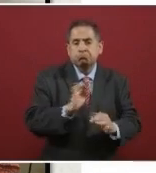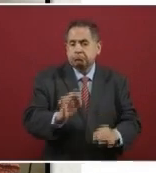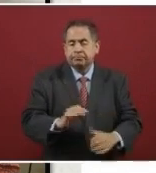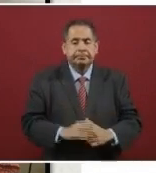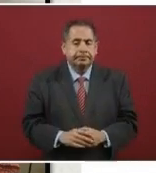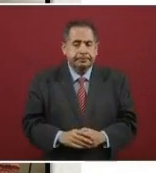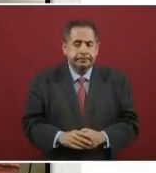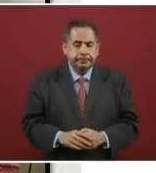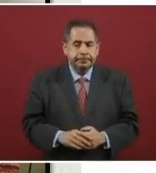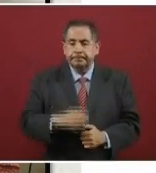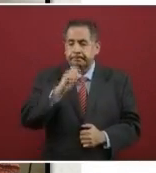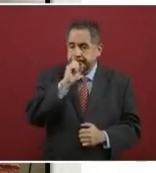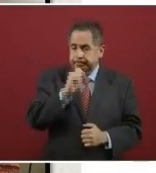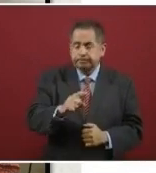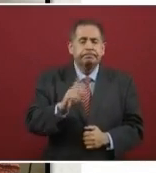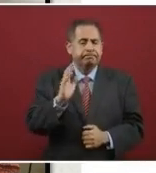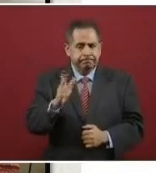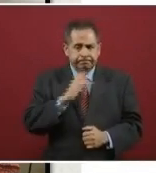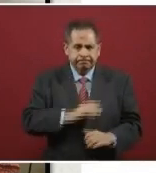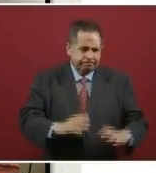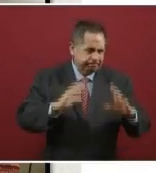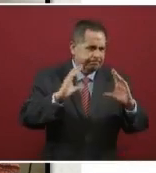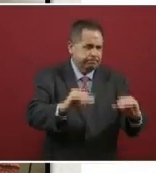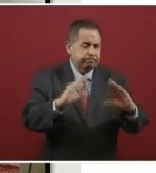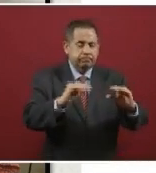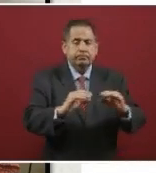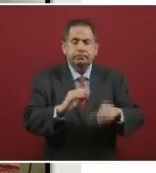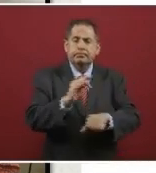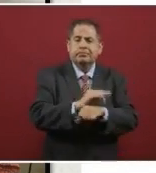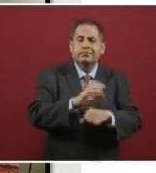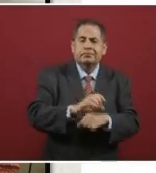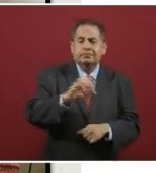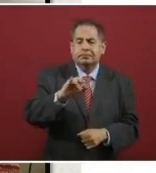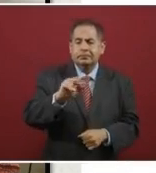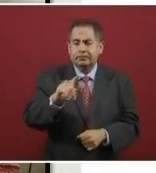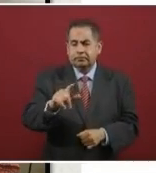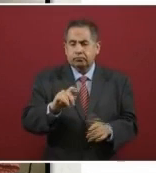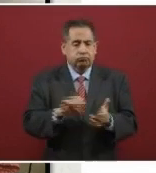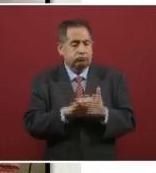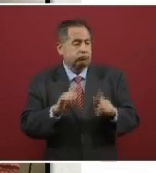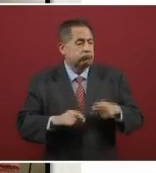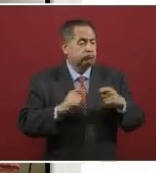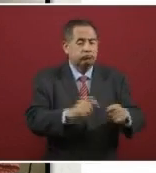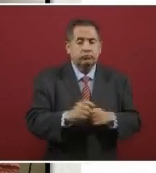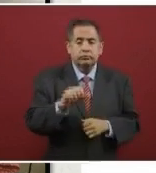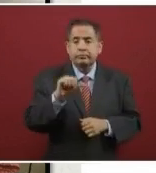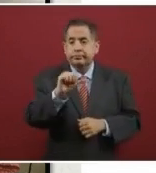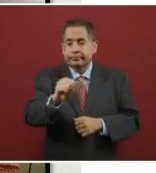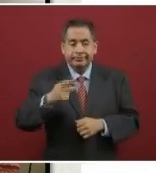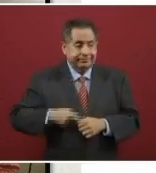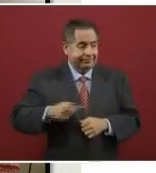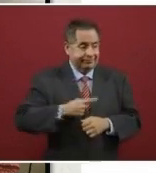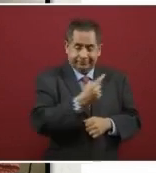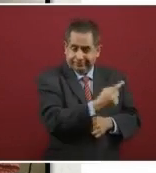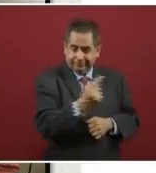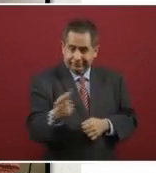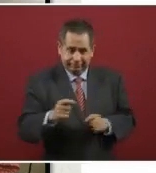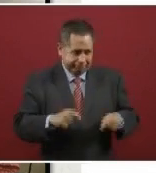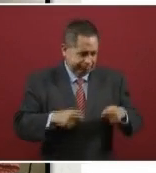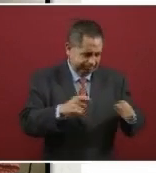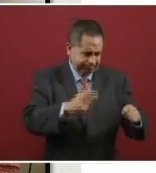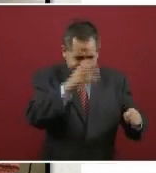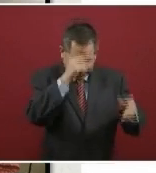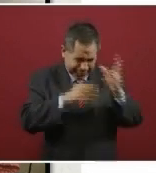También se generaron acciones de capacitación en temas de protección civil. Por ejemplo, se capacitaron 16 titulares de protección civil con el